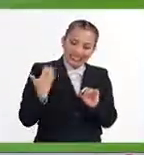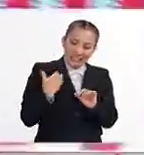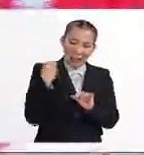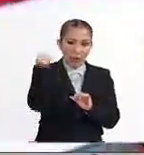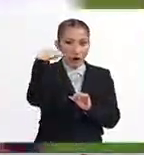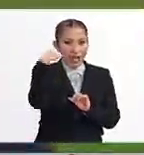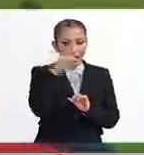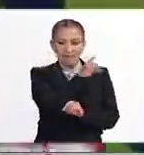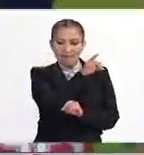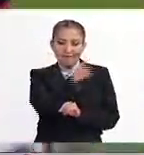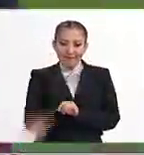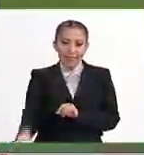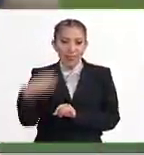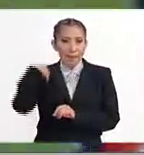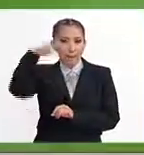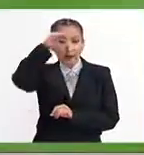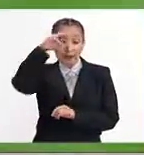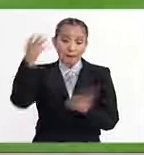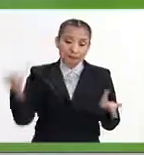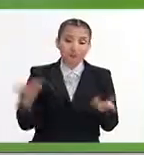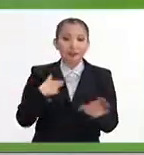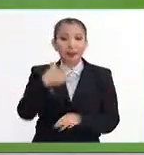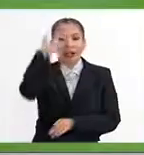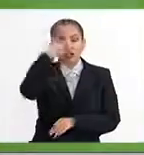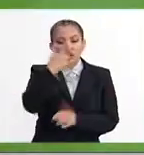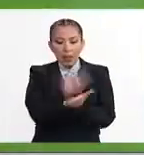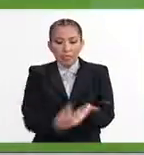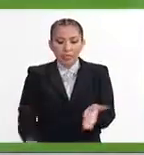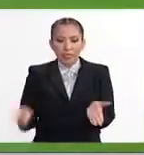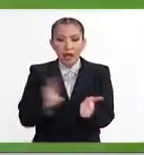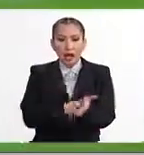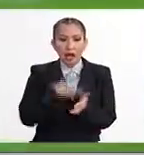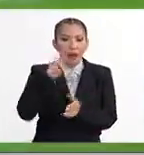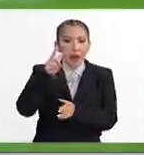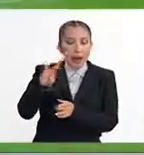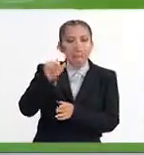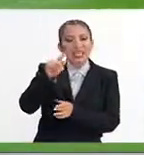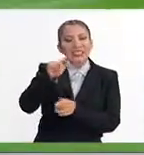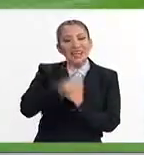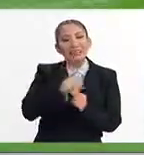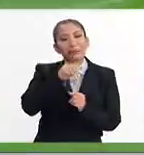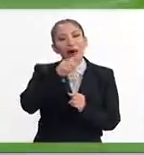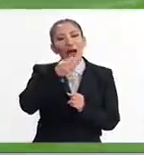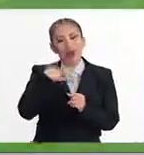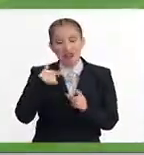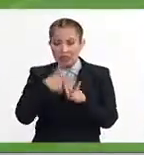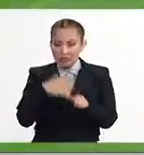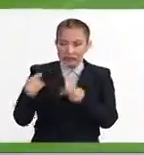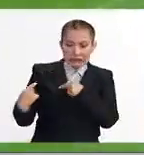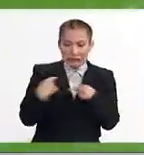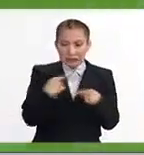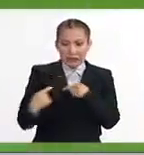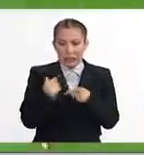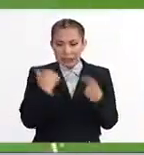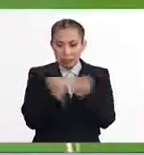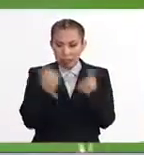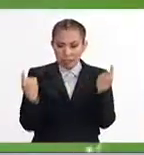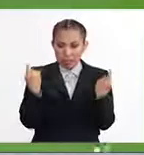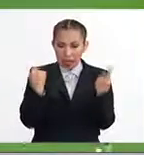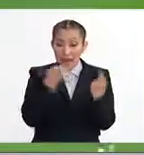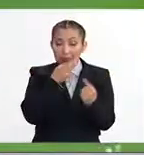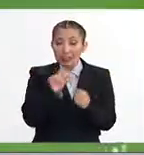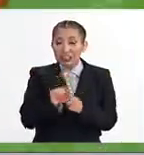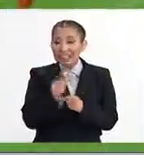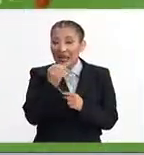de Morelia sobre el equipo de Monterrey. En noche de dobletes, Jonathan Urreta Vizcaya y Manuel Pérez mantuvieron el marcador empatado hasta el